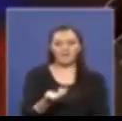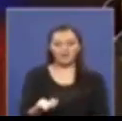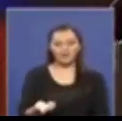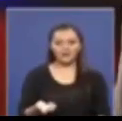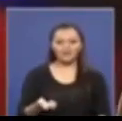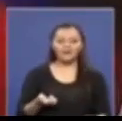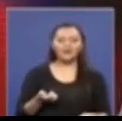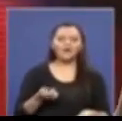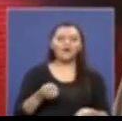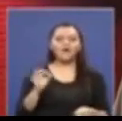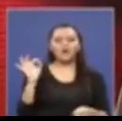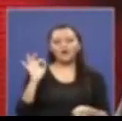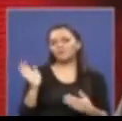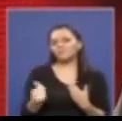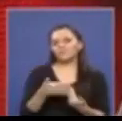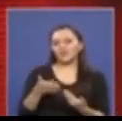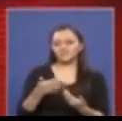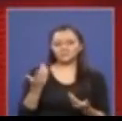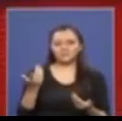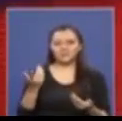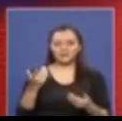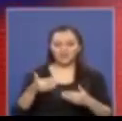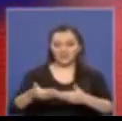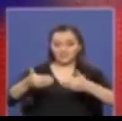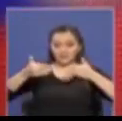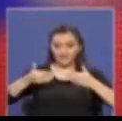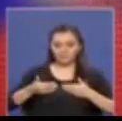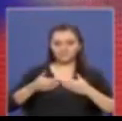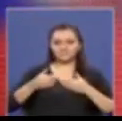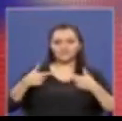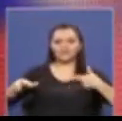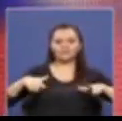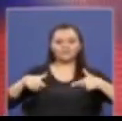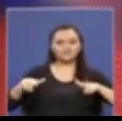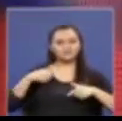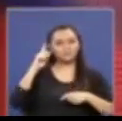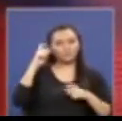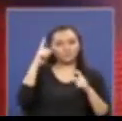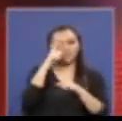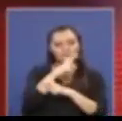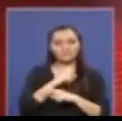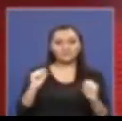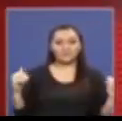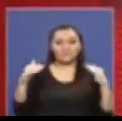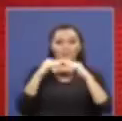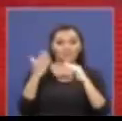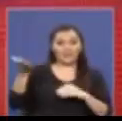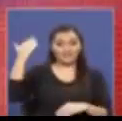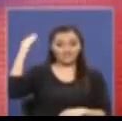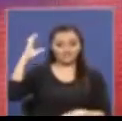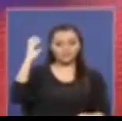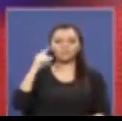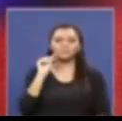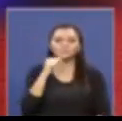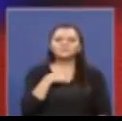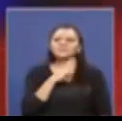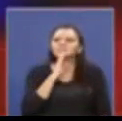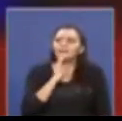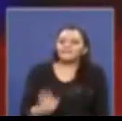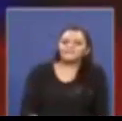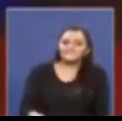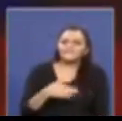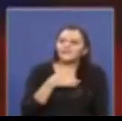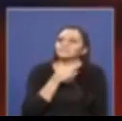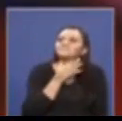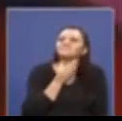juntándose atrás es fácil o menos difícil defenderse como visitante. Nos sacaron un empate y ya estaba sufriendo, ¿no? A minuto 80